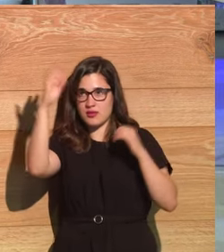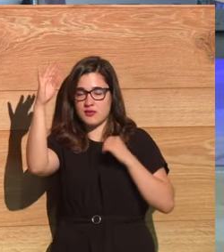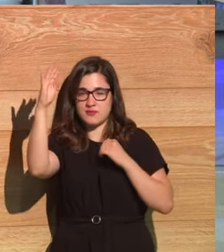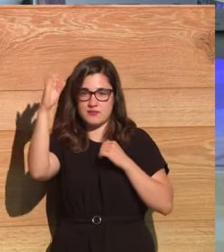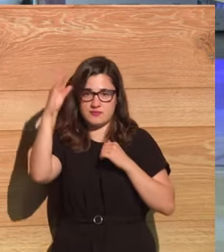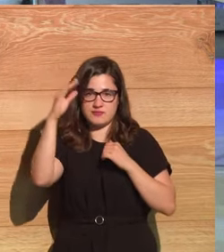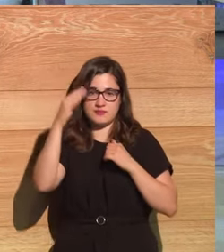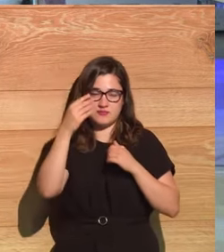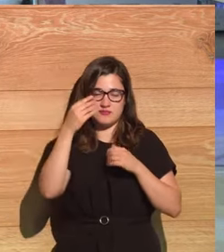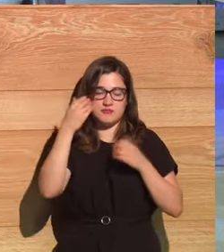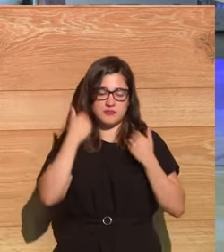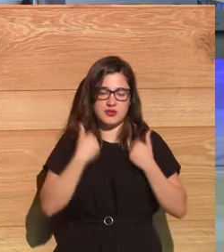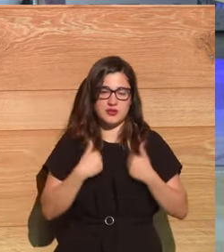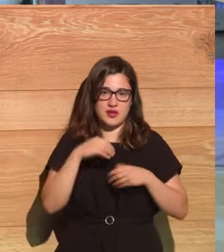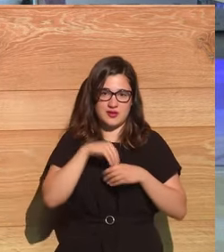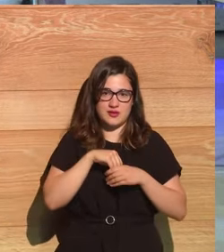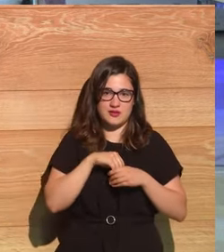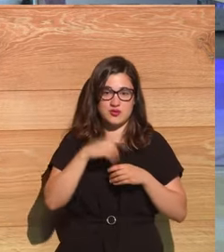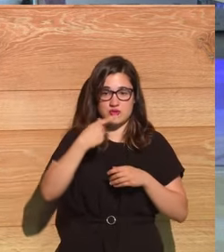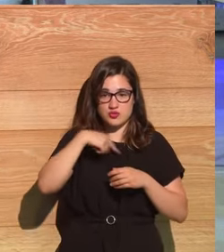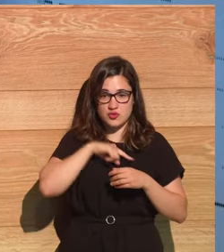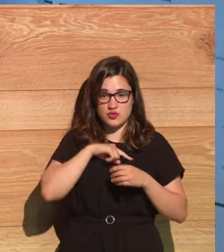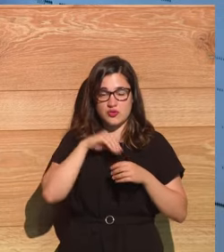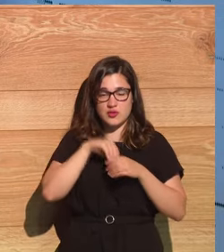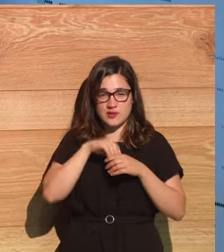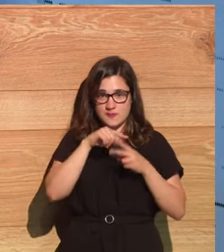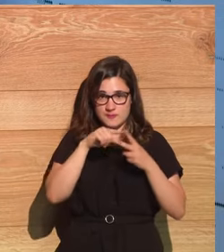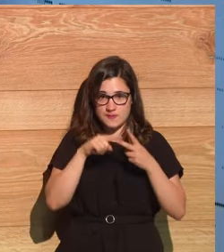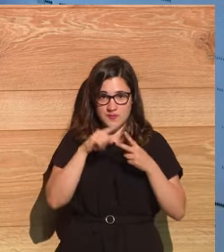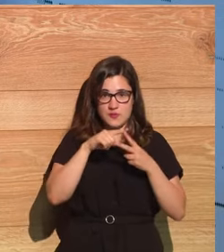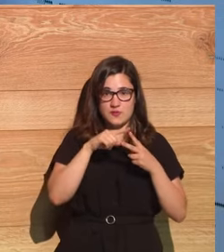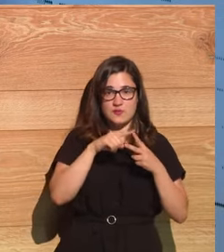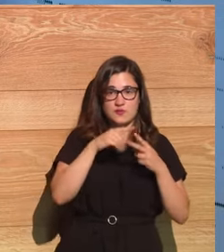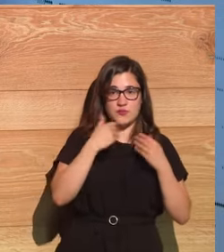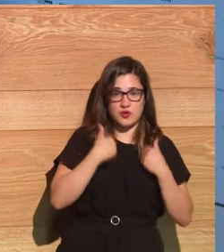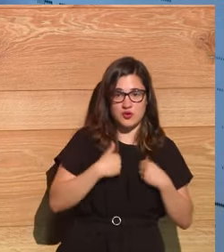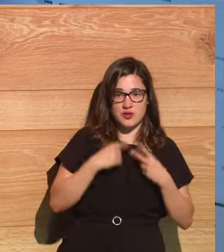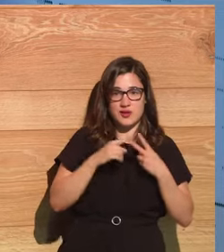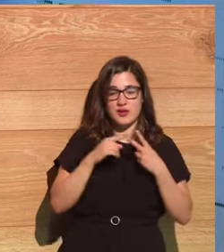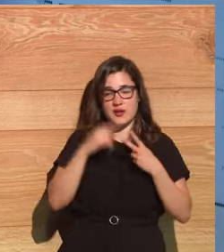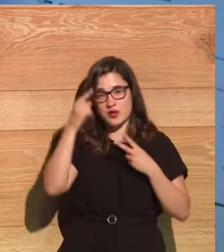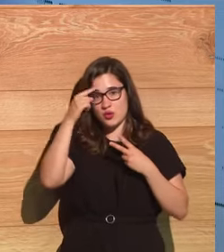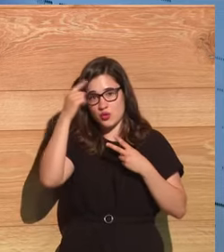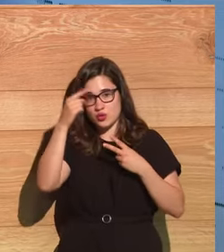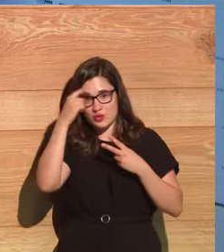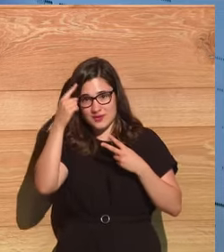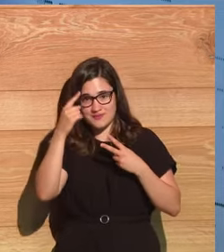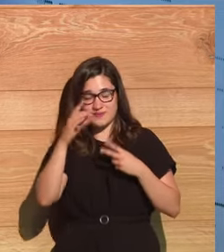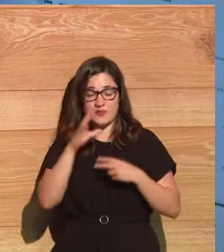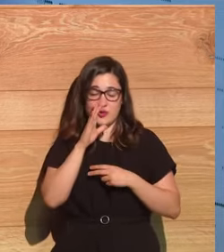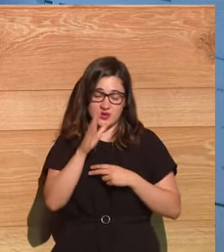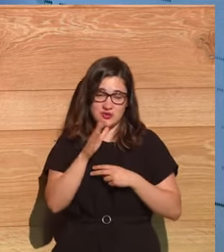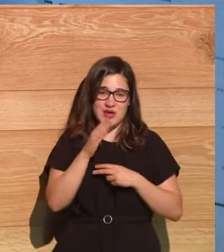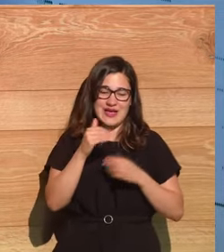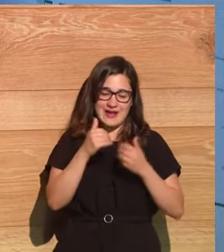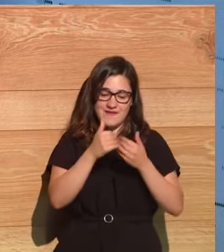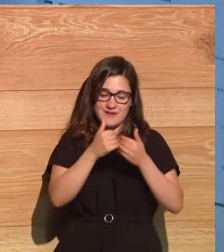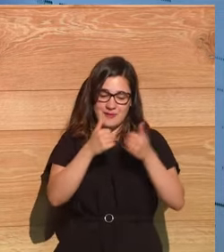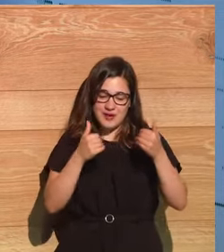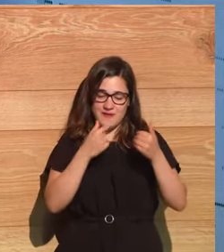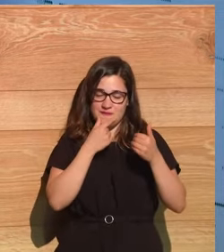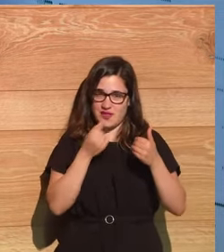solo es biología, nosotros tenemos los dos componentes, biología y cultura, de tal manera incluso, por eso digo que no es tan fácil